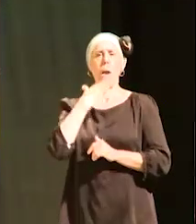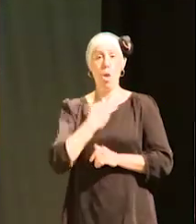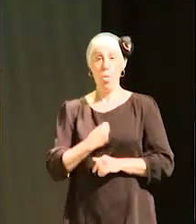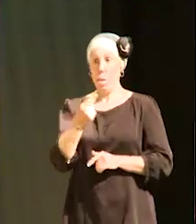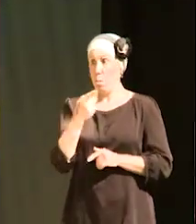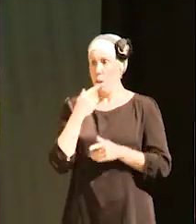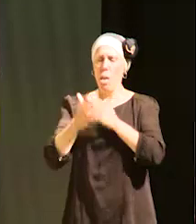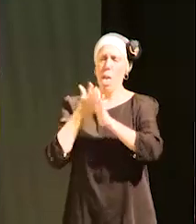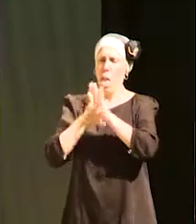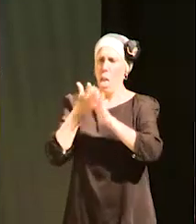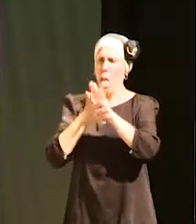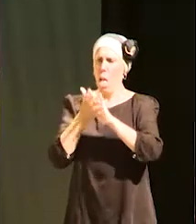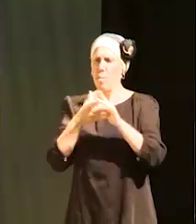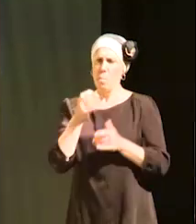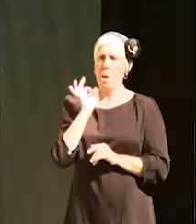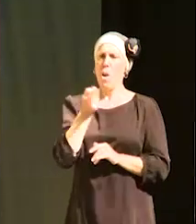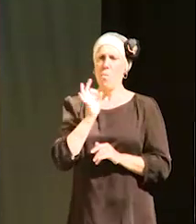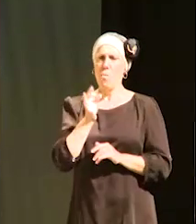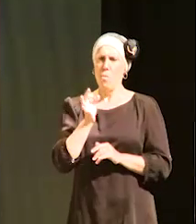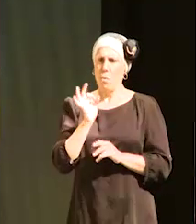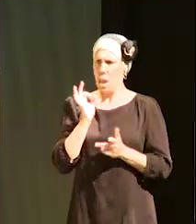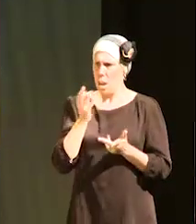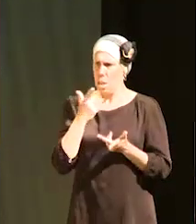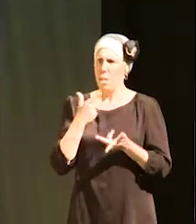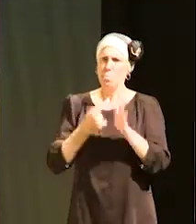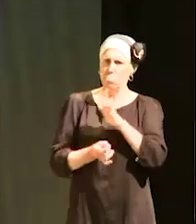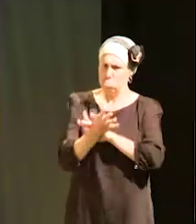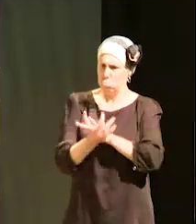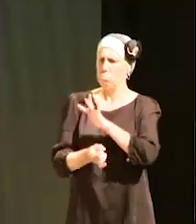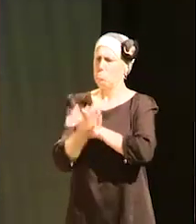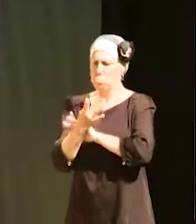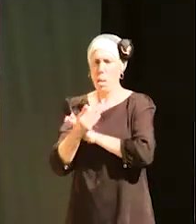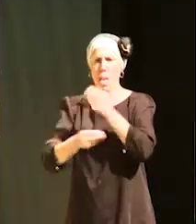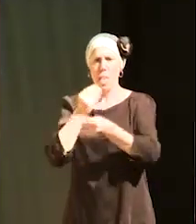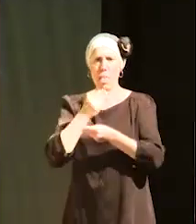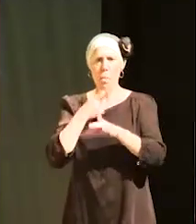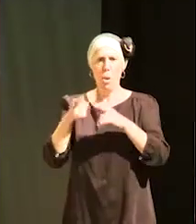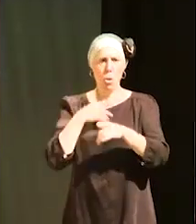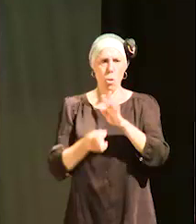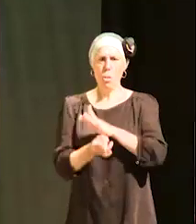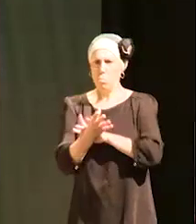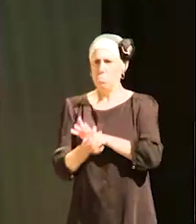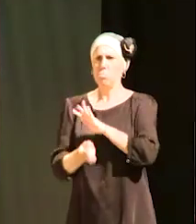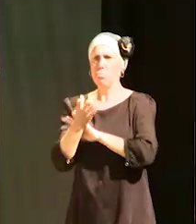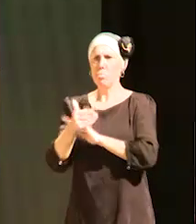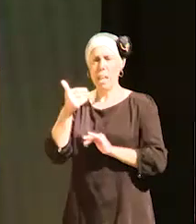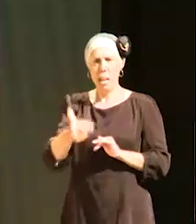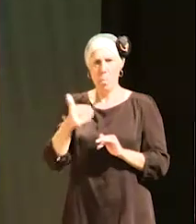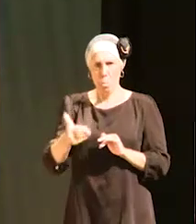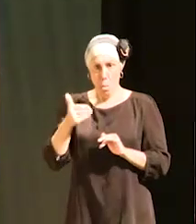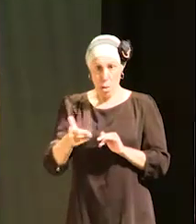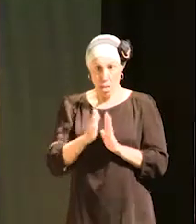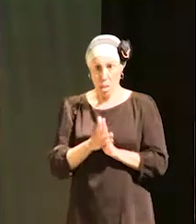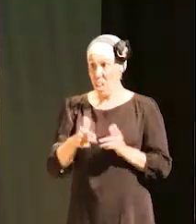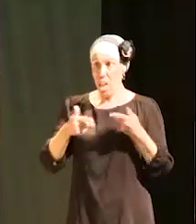capaces de generar de manera conjunta creaciones de mucho valor pero pero